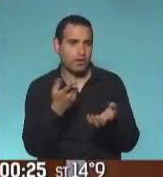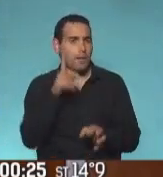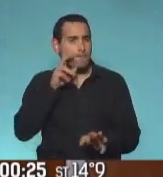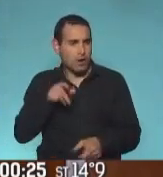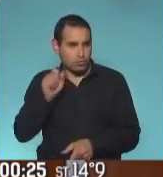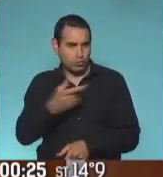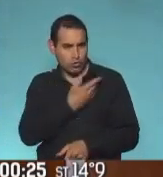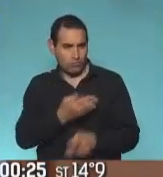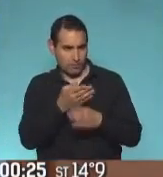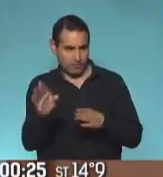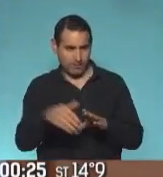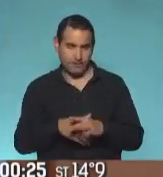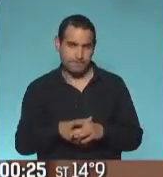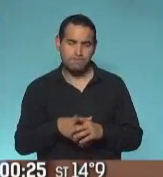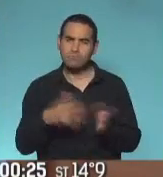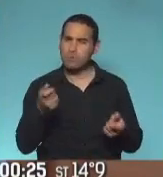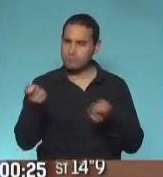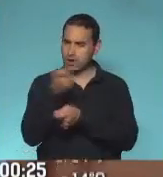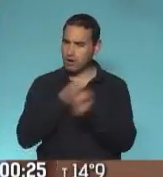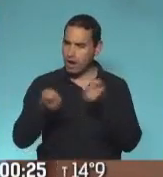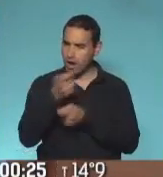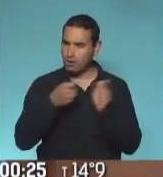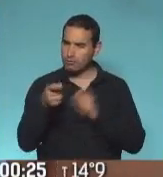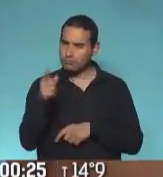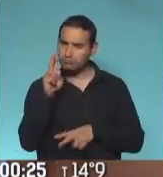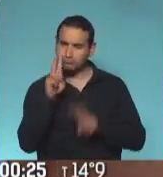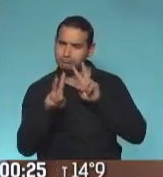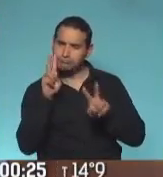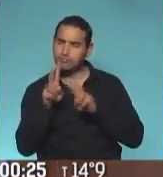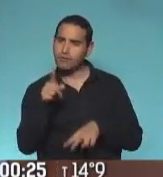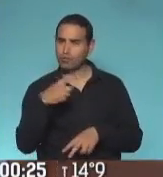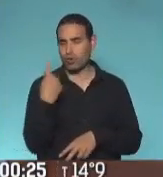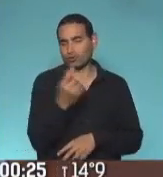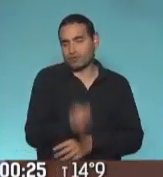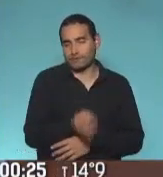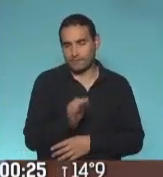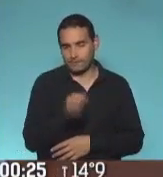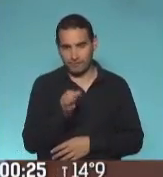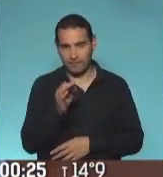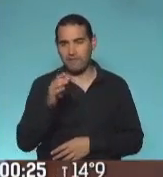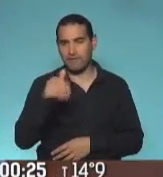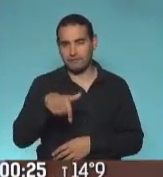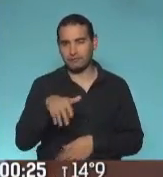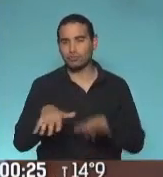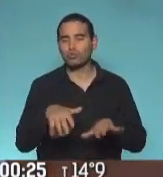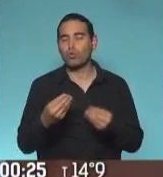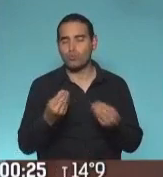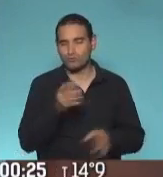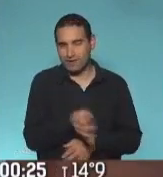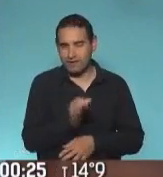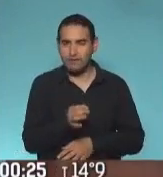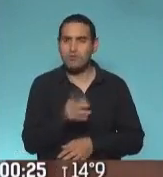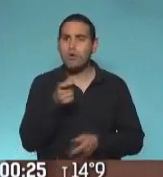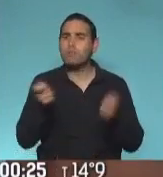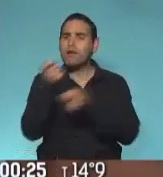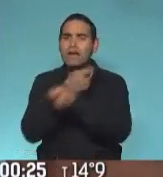¿no? Ahora, ¿por qué los mercados están viendo exactamente eso cuando todos sabemos qué es lo que sucede? ¿Qué quieren,